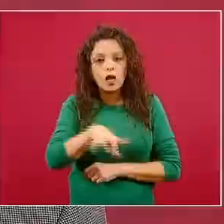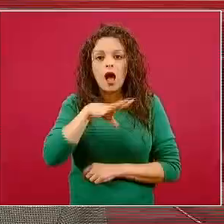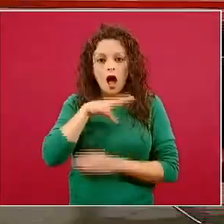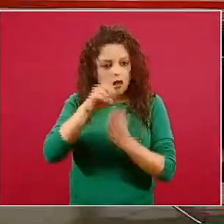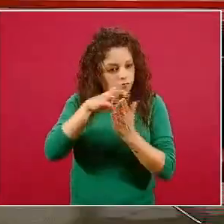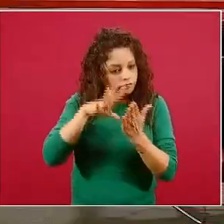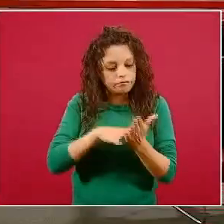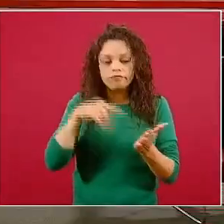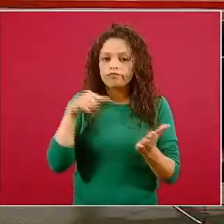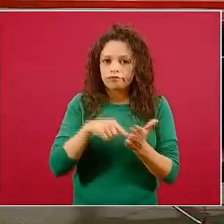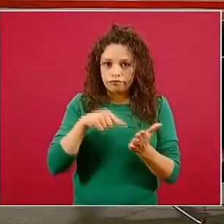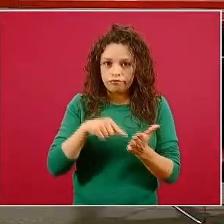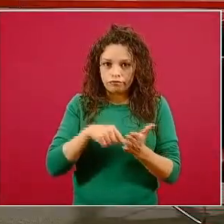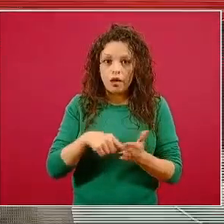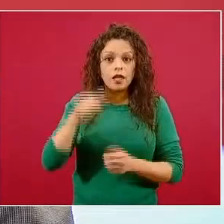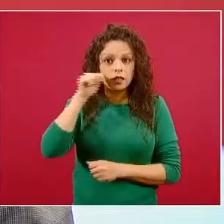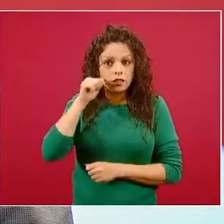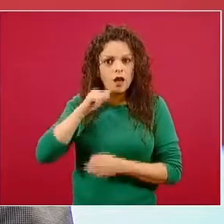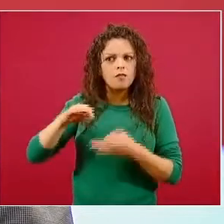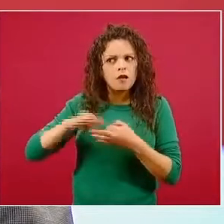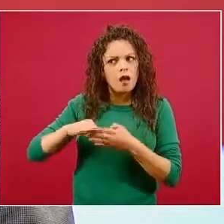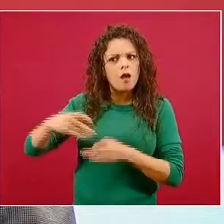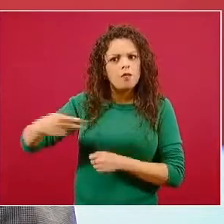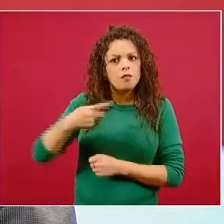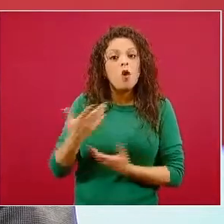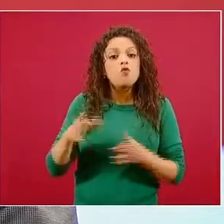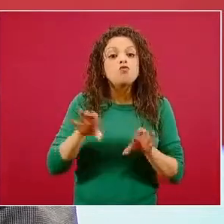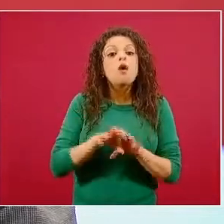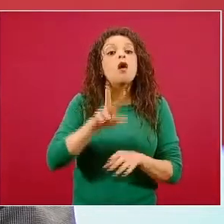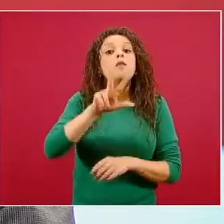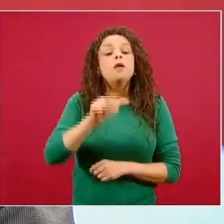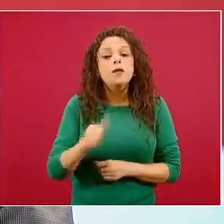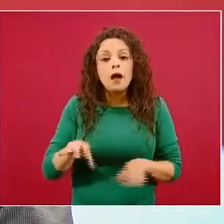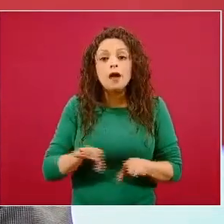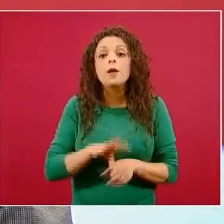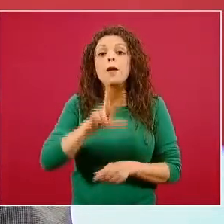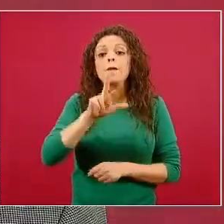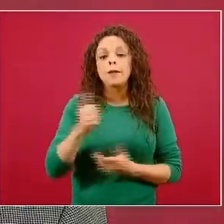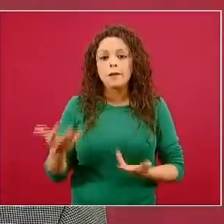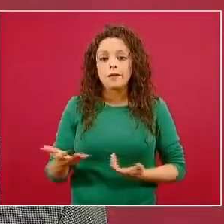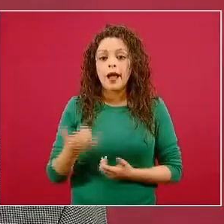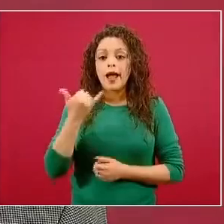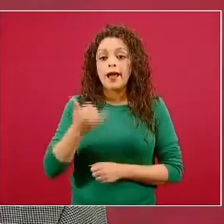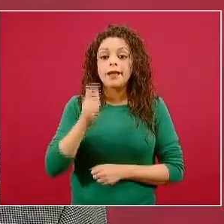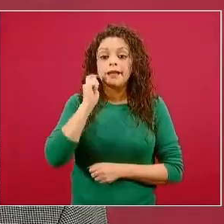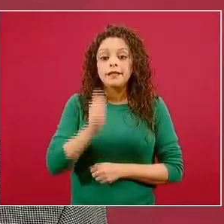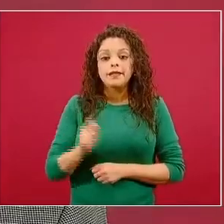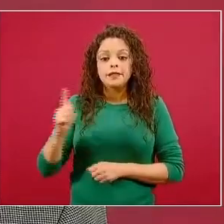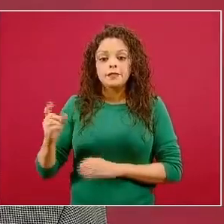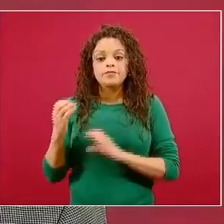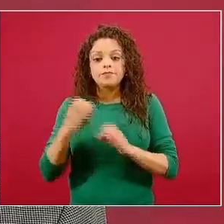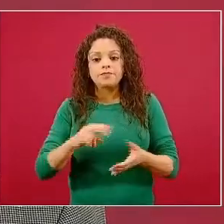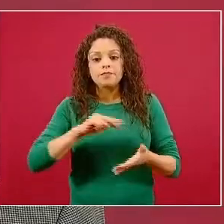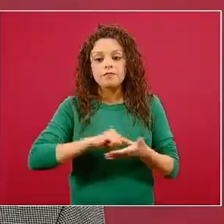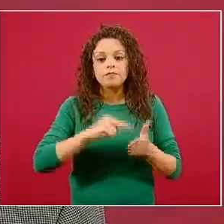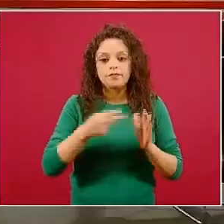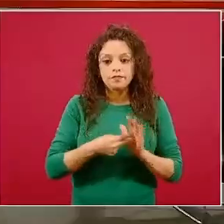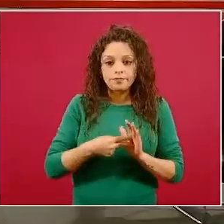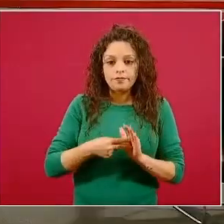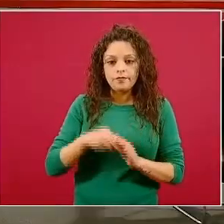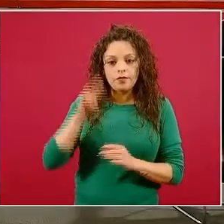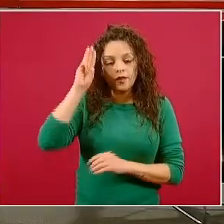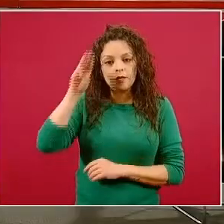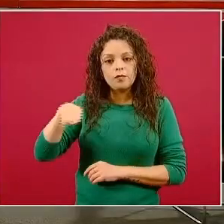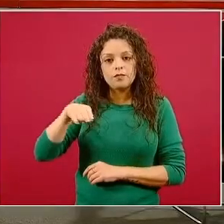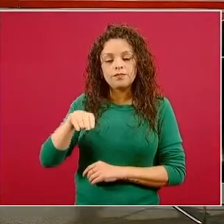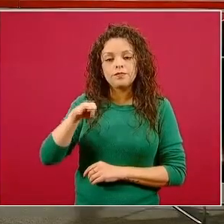nos pregunta en qué vamos. En este momento, con la reciente entrada de la ingeniera y maestra María Luisa Albores